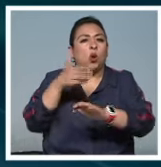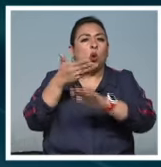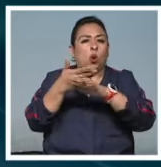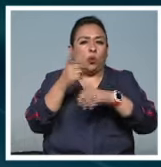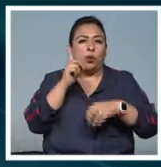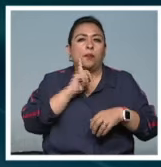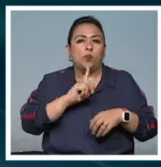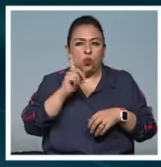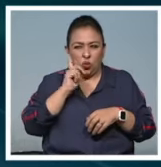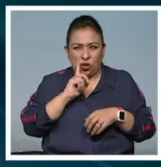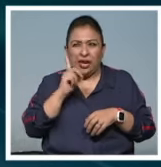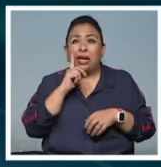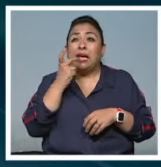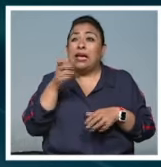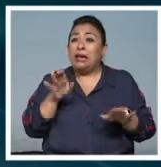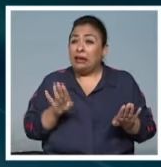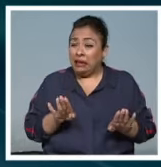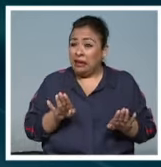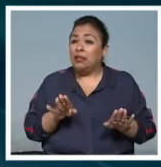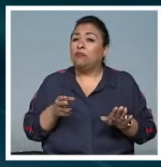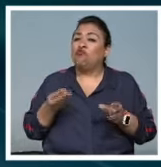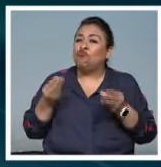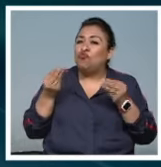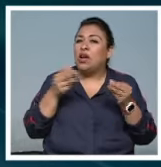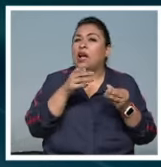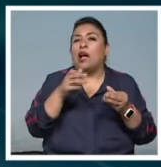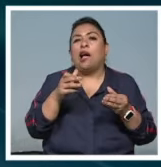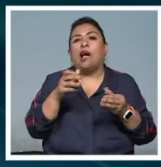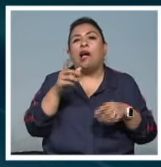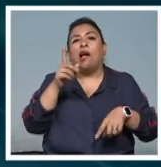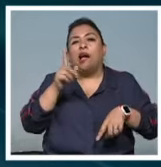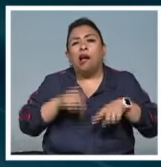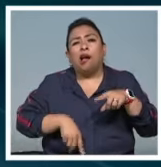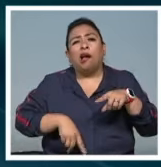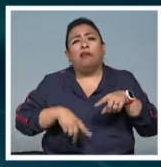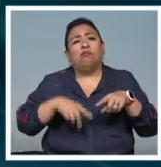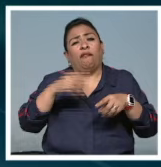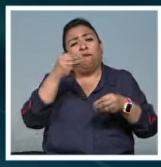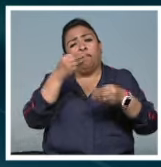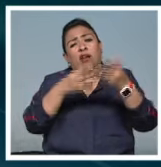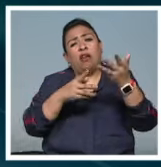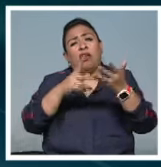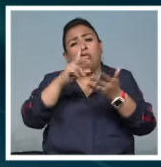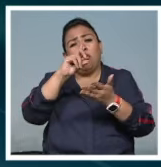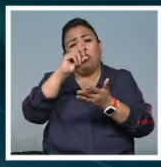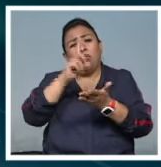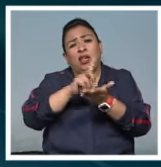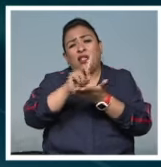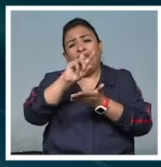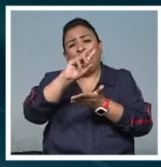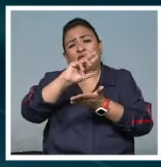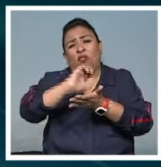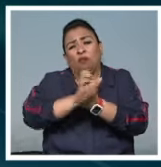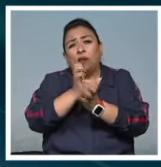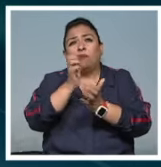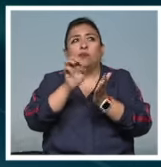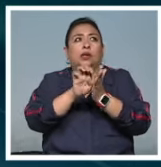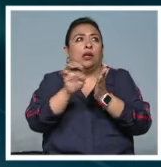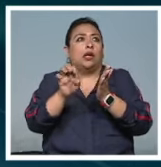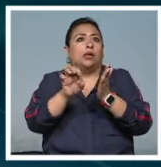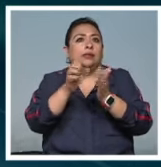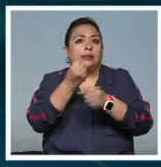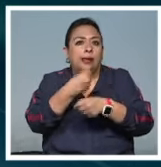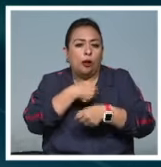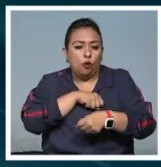las mujeres. Es un factor que contribuye a la violación de un amplio abanico de derechos, como el derecho a la salud, a un nivel